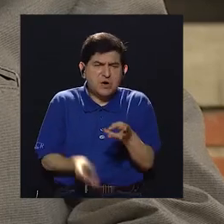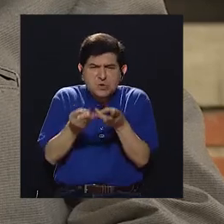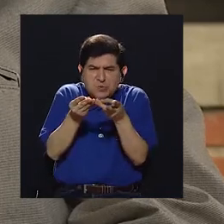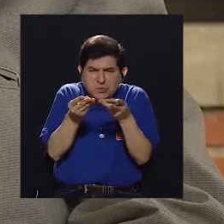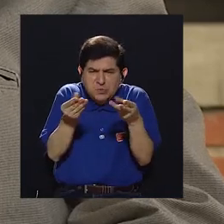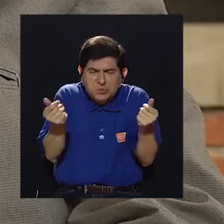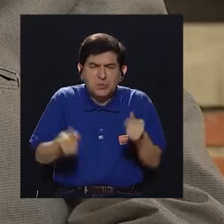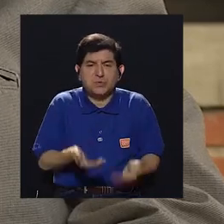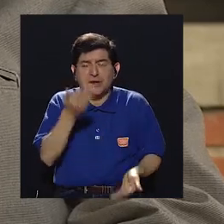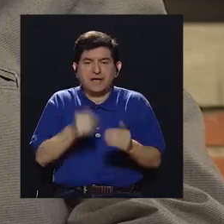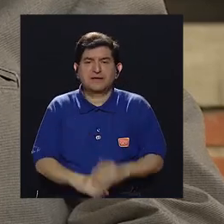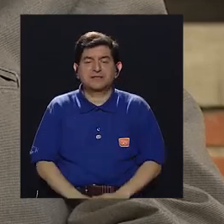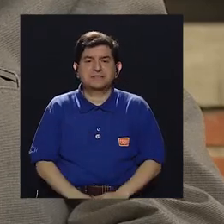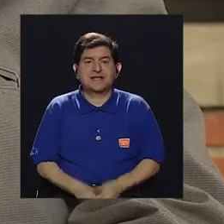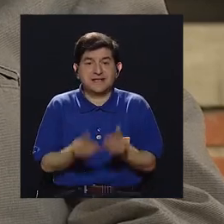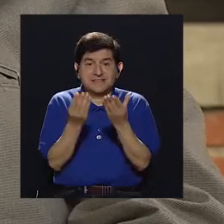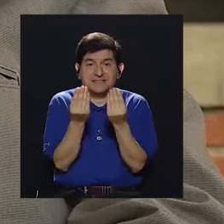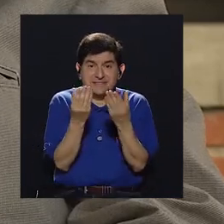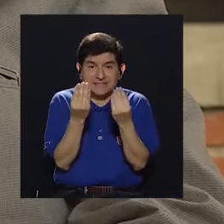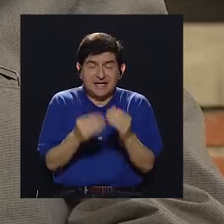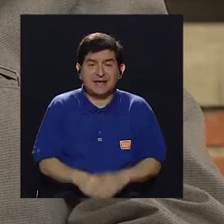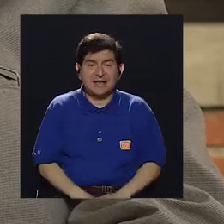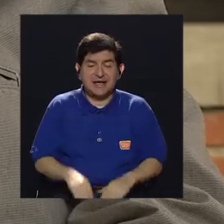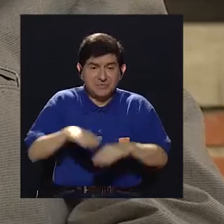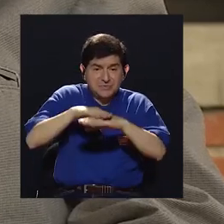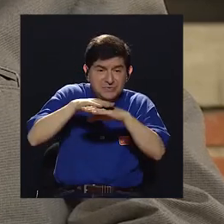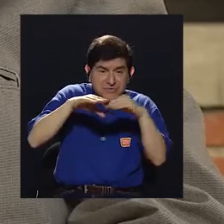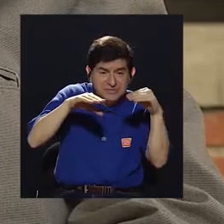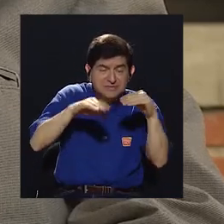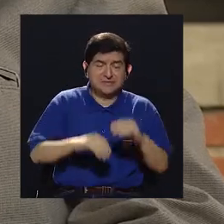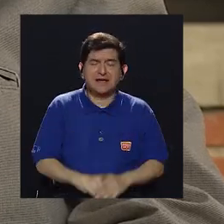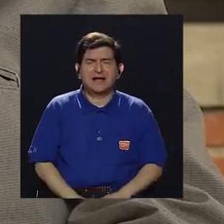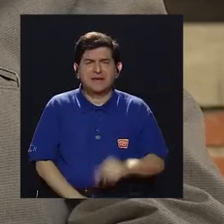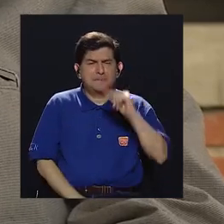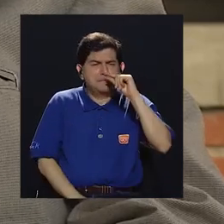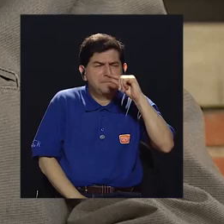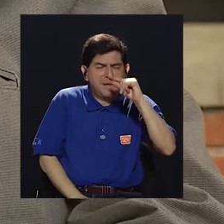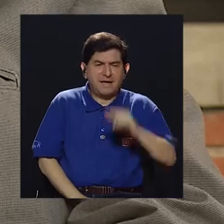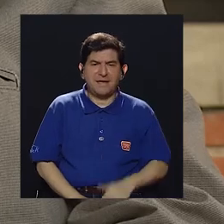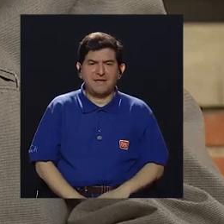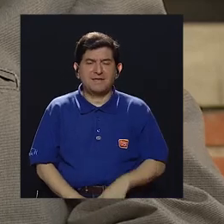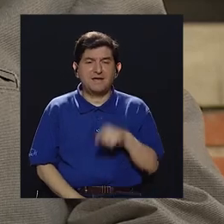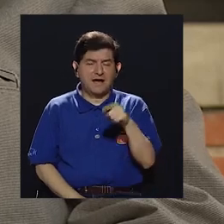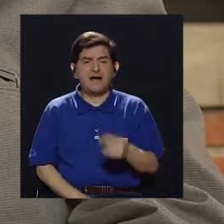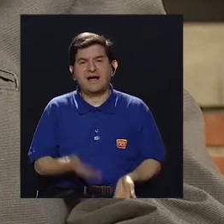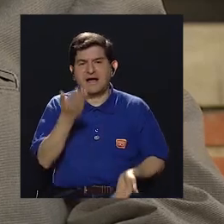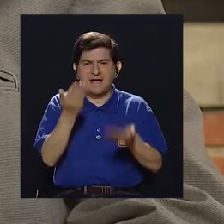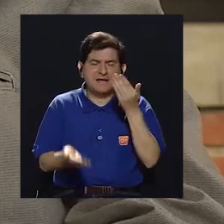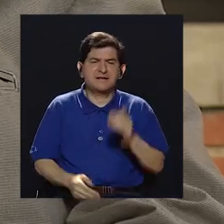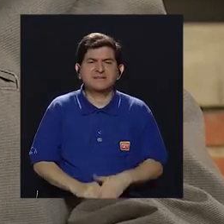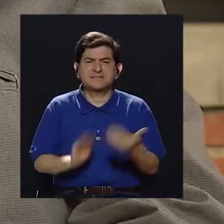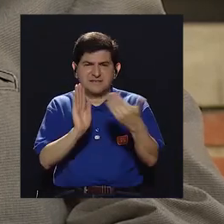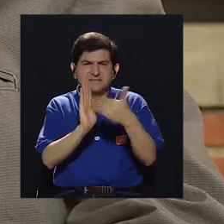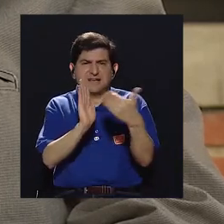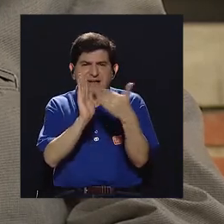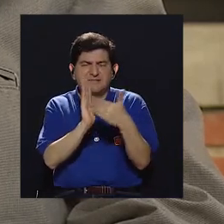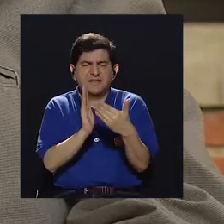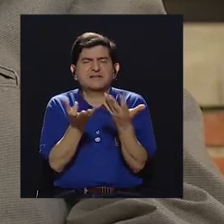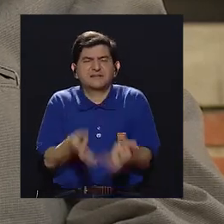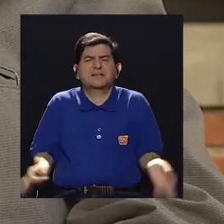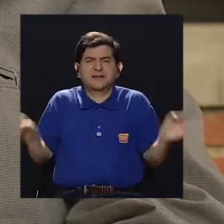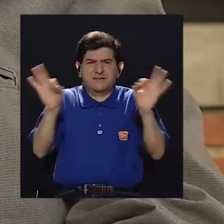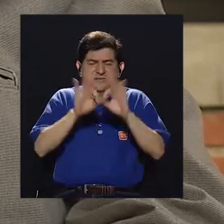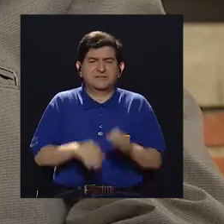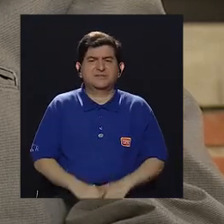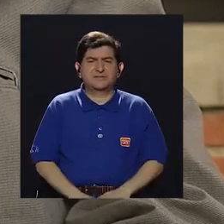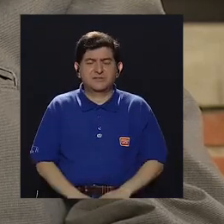la salida del nervio por la vértebra se hace más pequeñito, entonces empiezan a tener ciáticas porque tiene un desgaste muy importante,